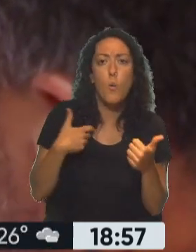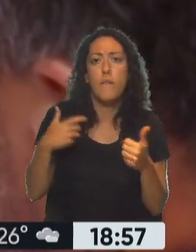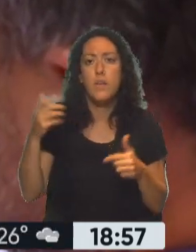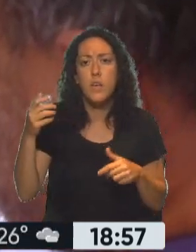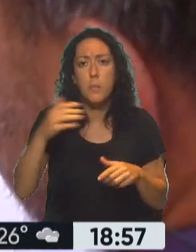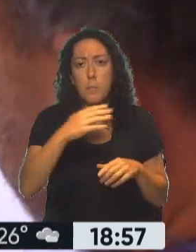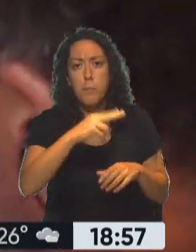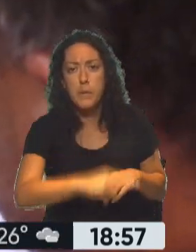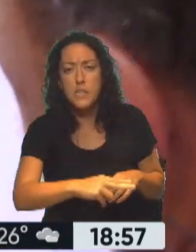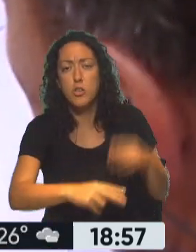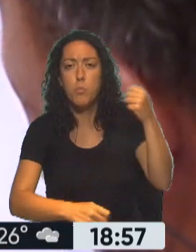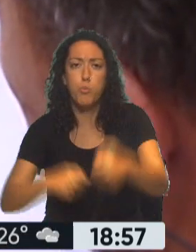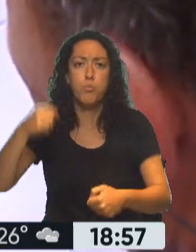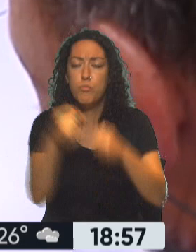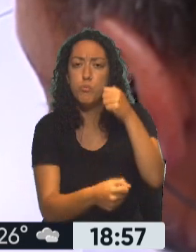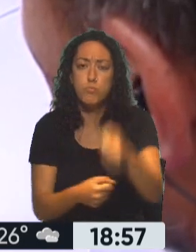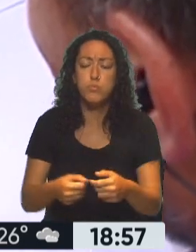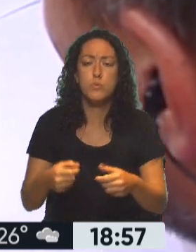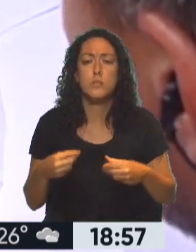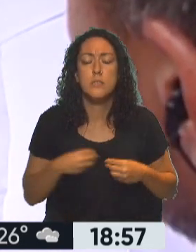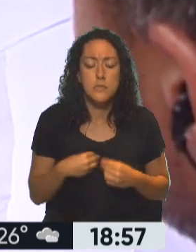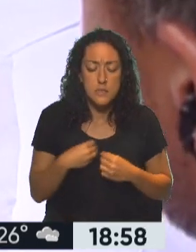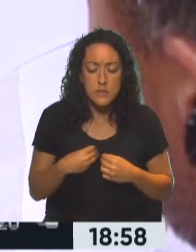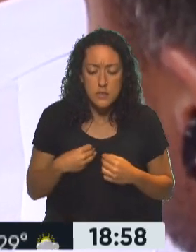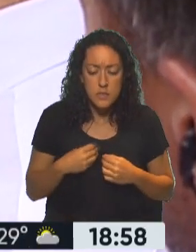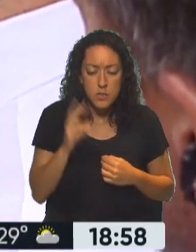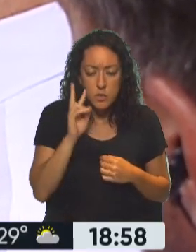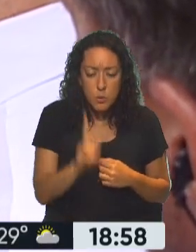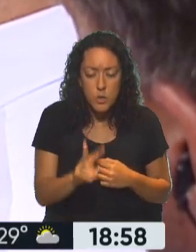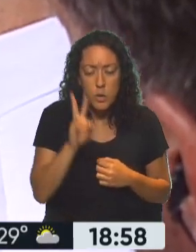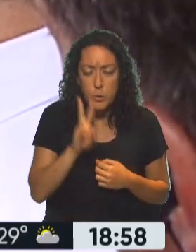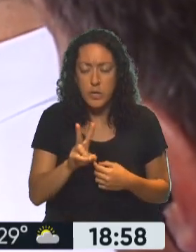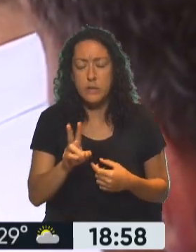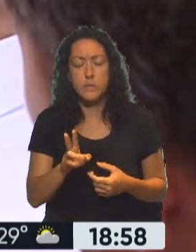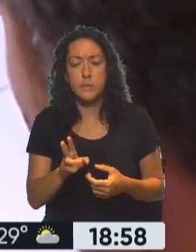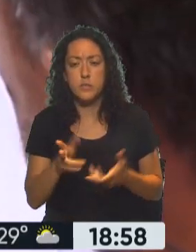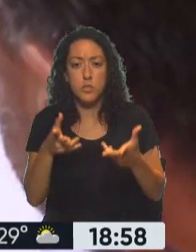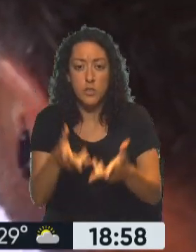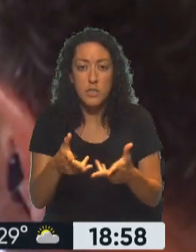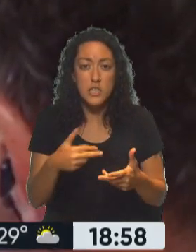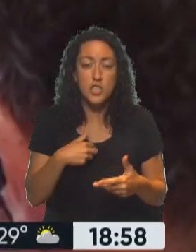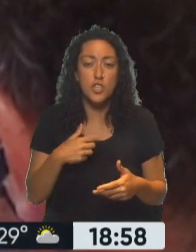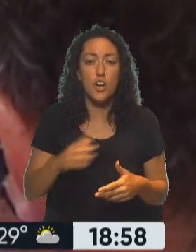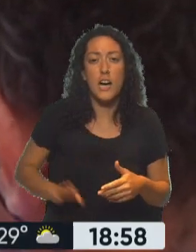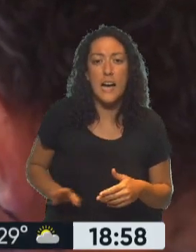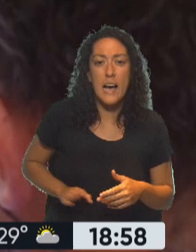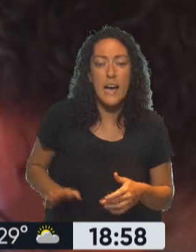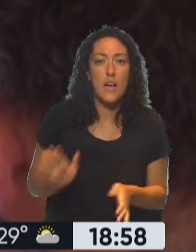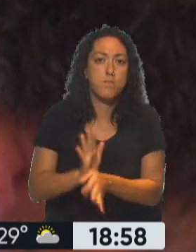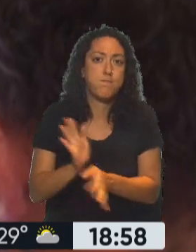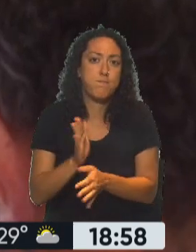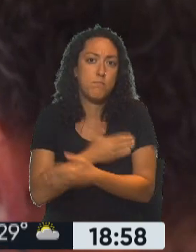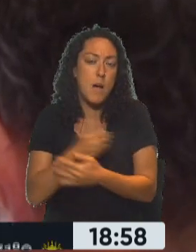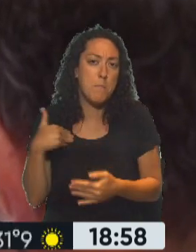que manifesté lo que sentía cada vez que veía esa imagen, de las ganas que tenía como madre